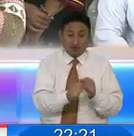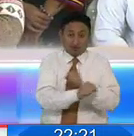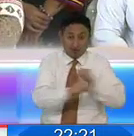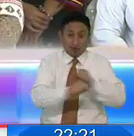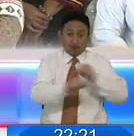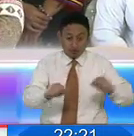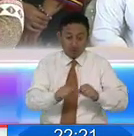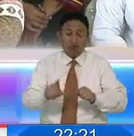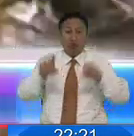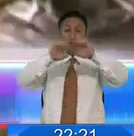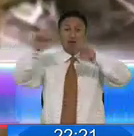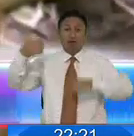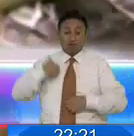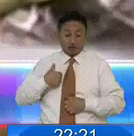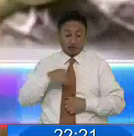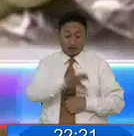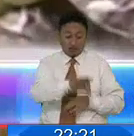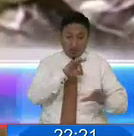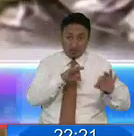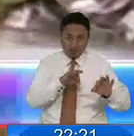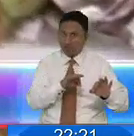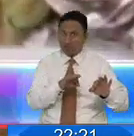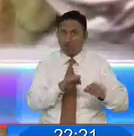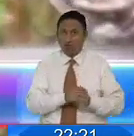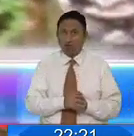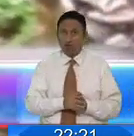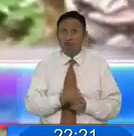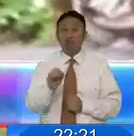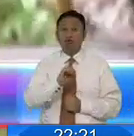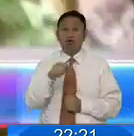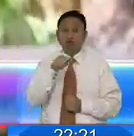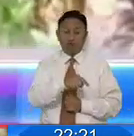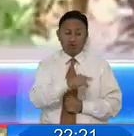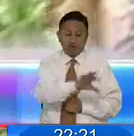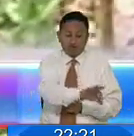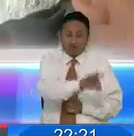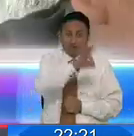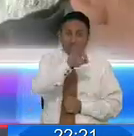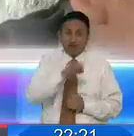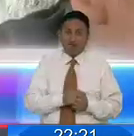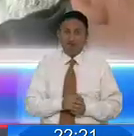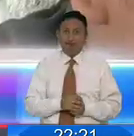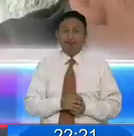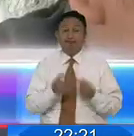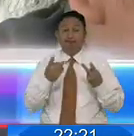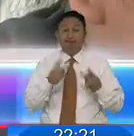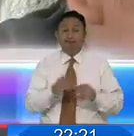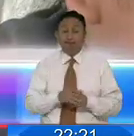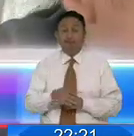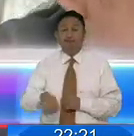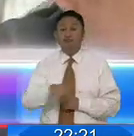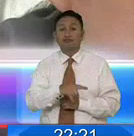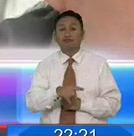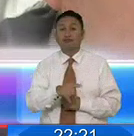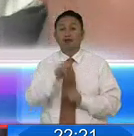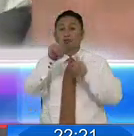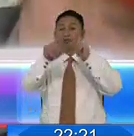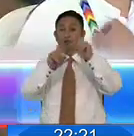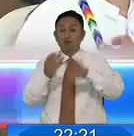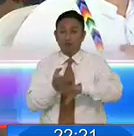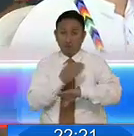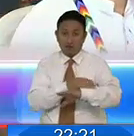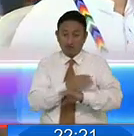una empresa argentina oa su vez la neutralización de los mismos así como la no realización de una consulta previa